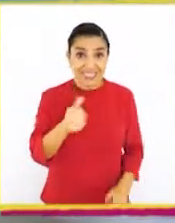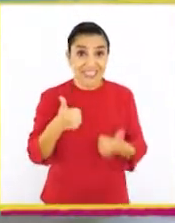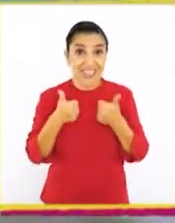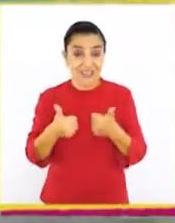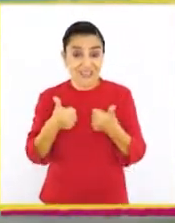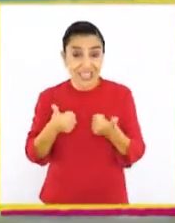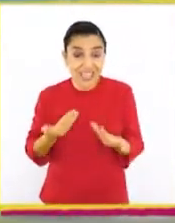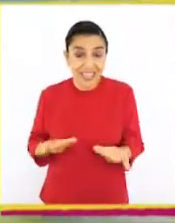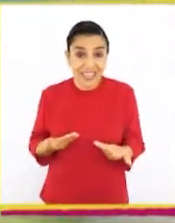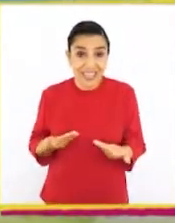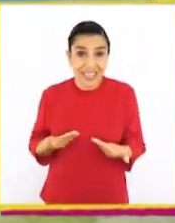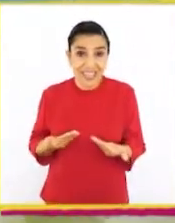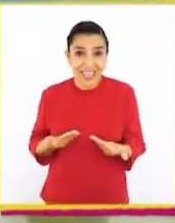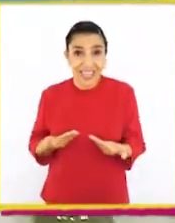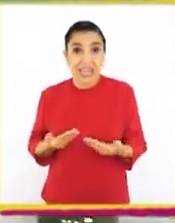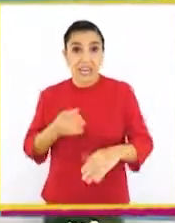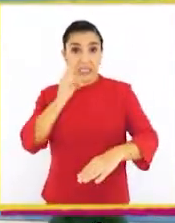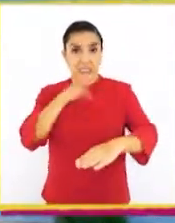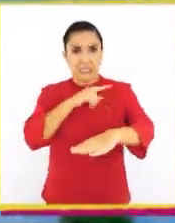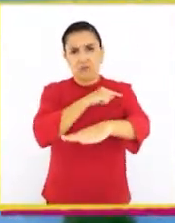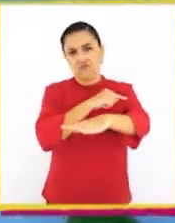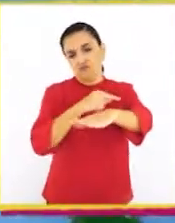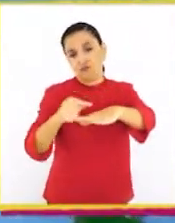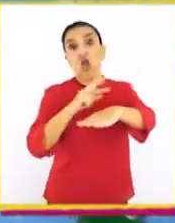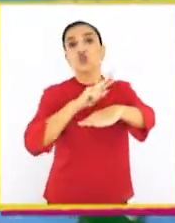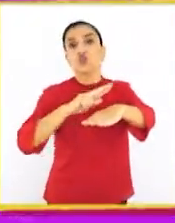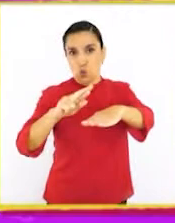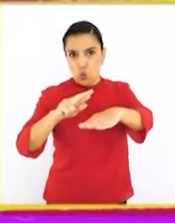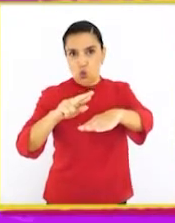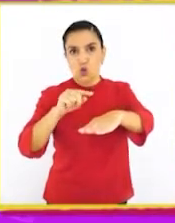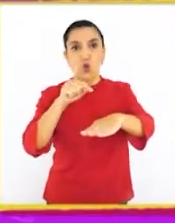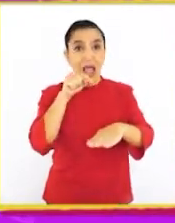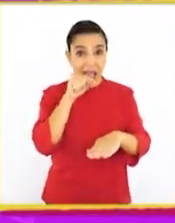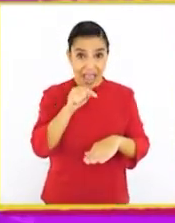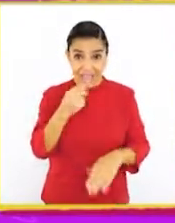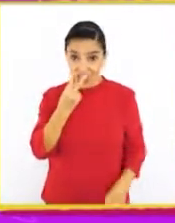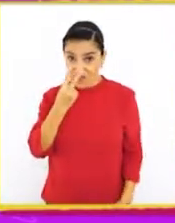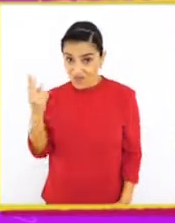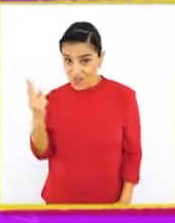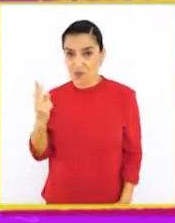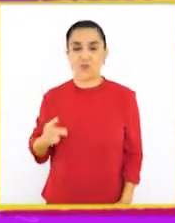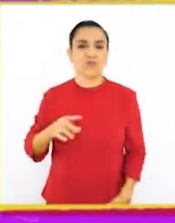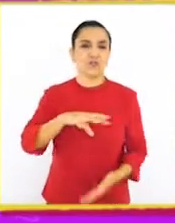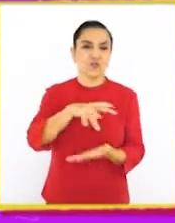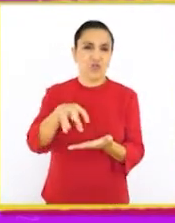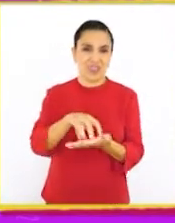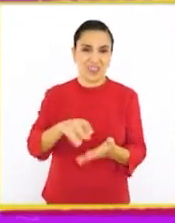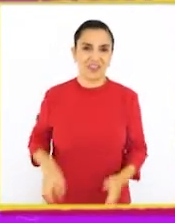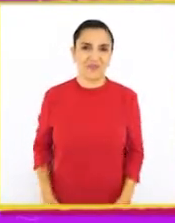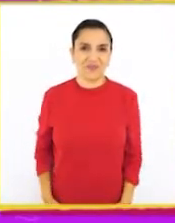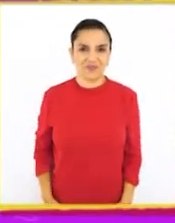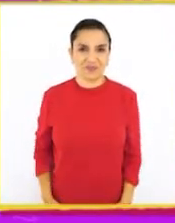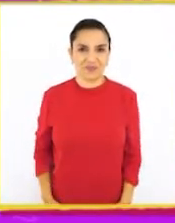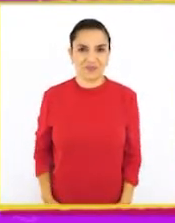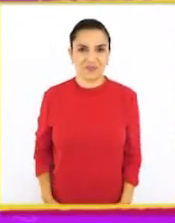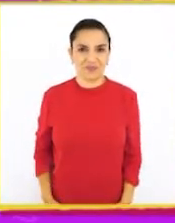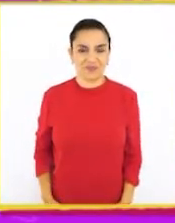¡Sí! ¡Muy bien! En el sur de nuestro país. Aquí podemos ver algo de la ciudad.